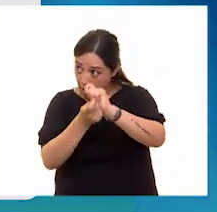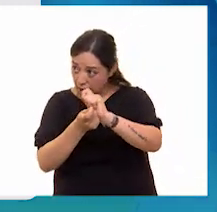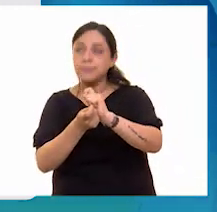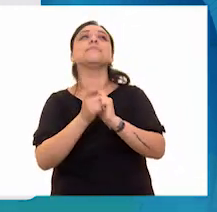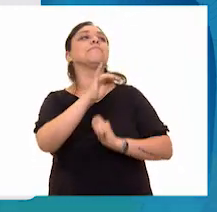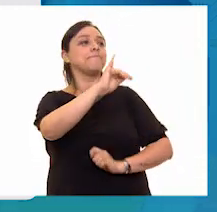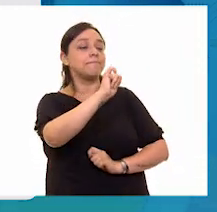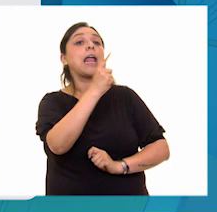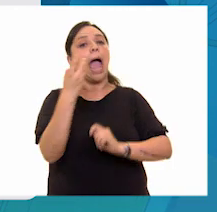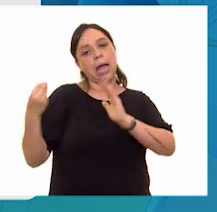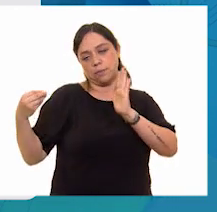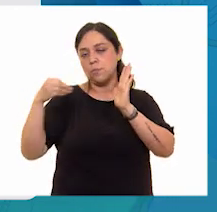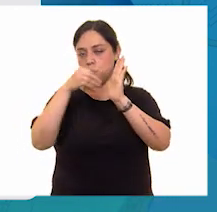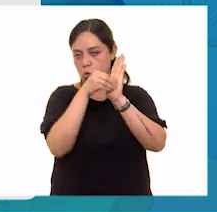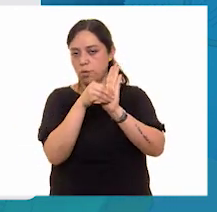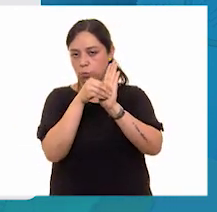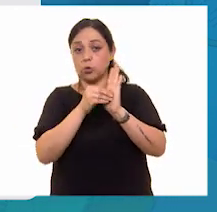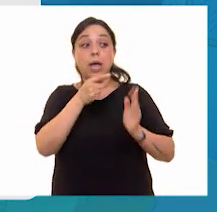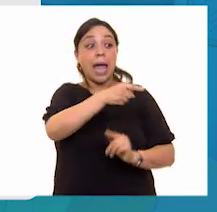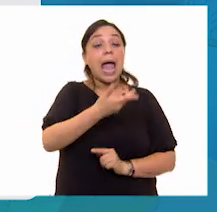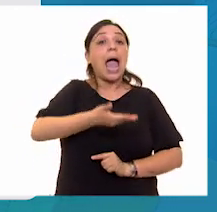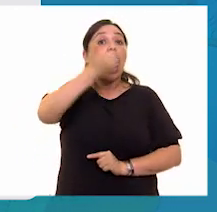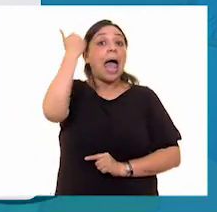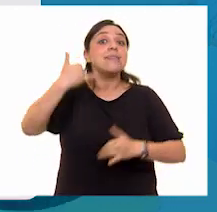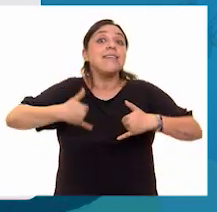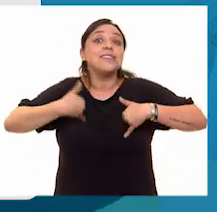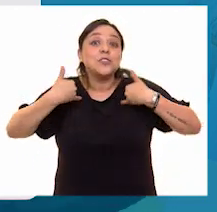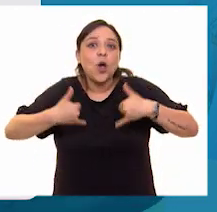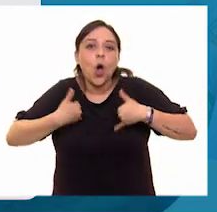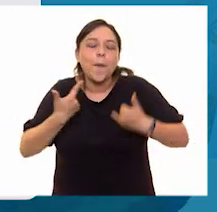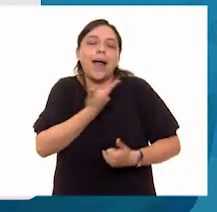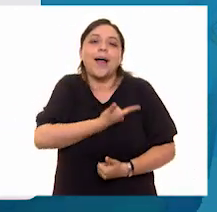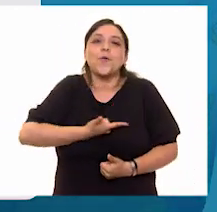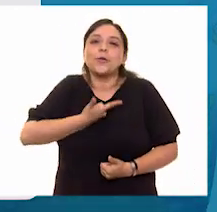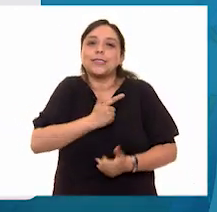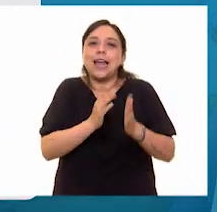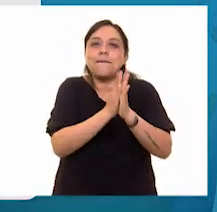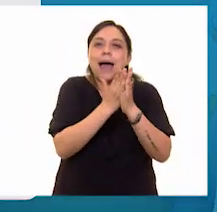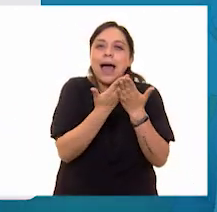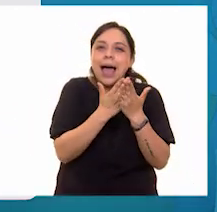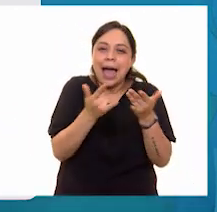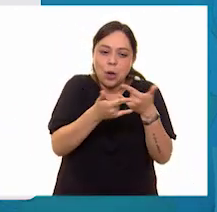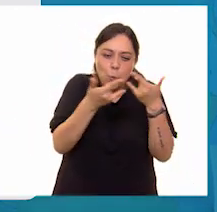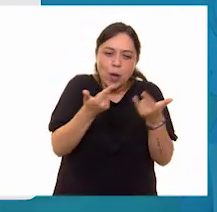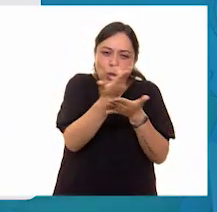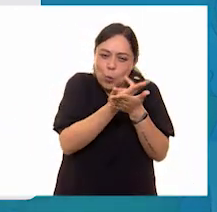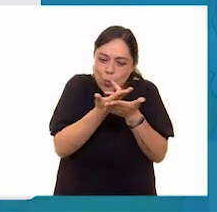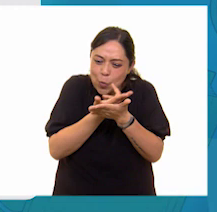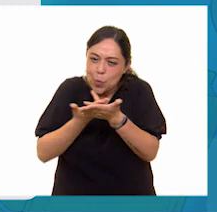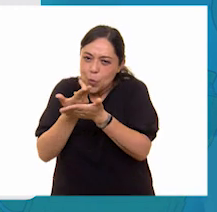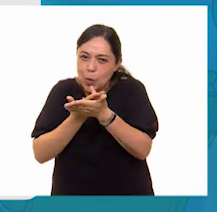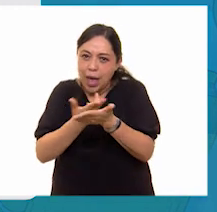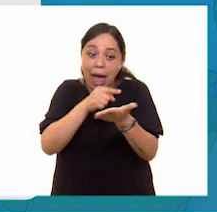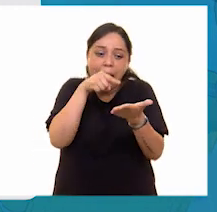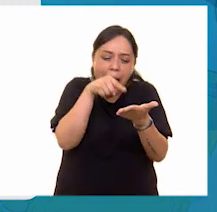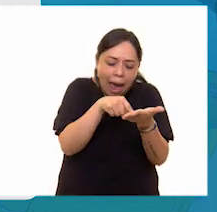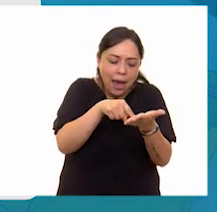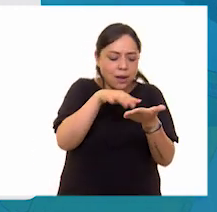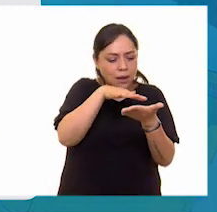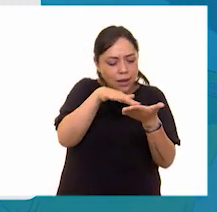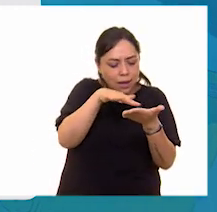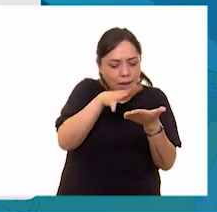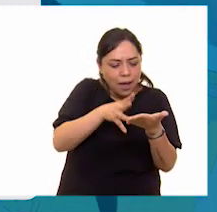aquí. En su juventud leía cómics, los cuales fueron su principal influencia para escribir